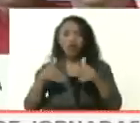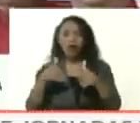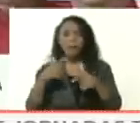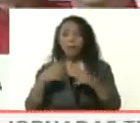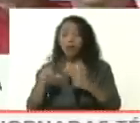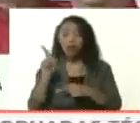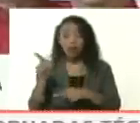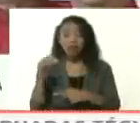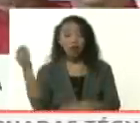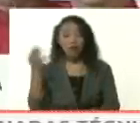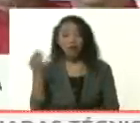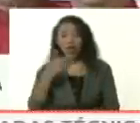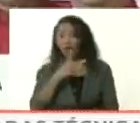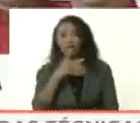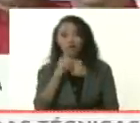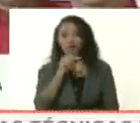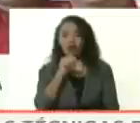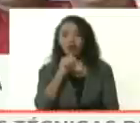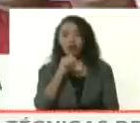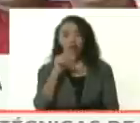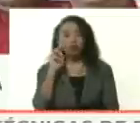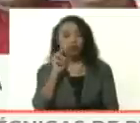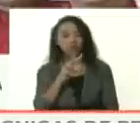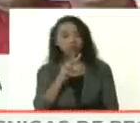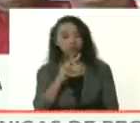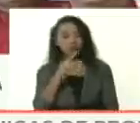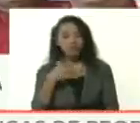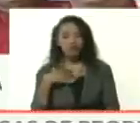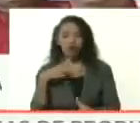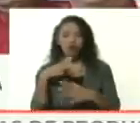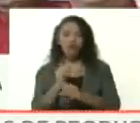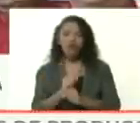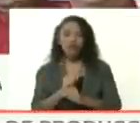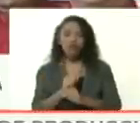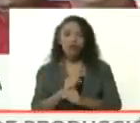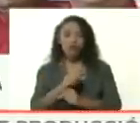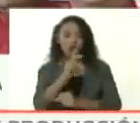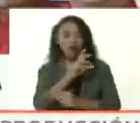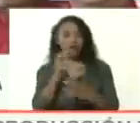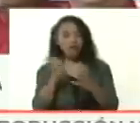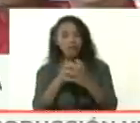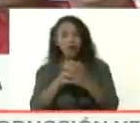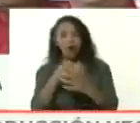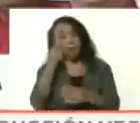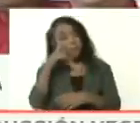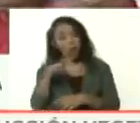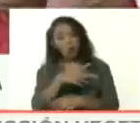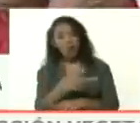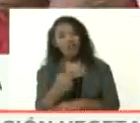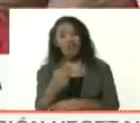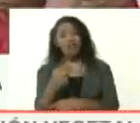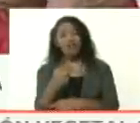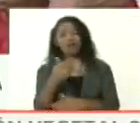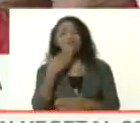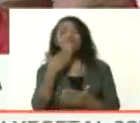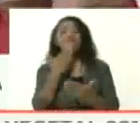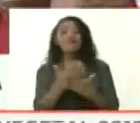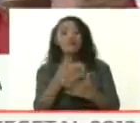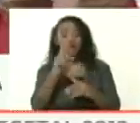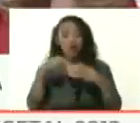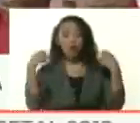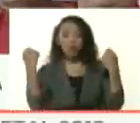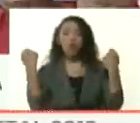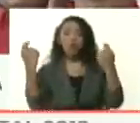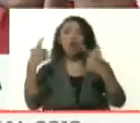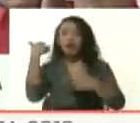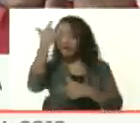verdad. Después nos dimos cuenta, nos confiamos nosotros, ¿quiénes? Los dirigentes, el pueblo no. Permitimos que una campaña sin cara